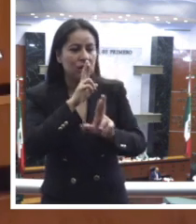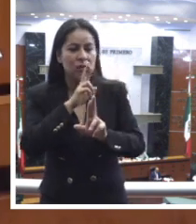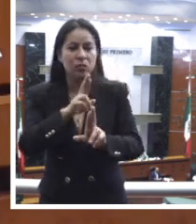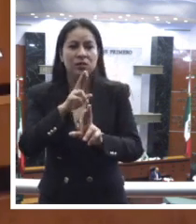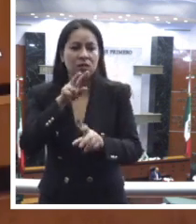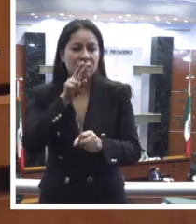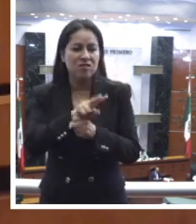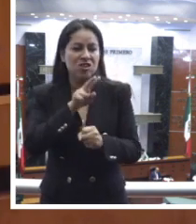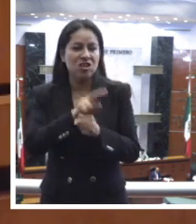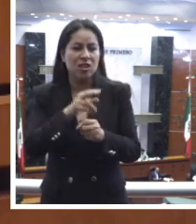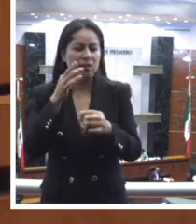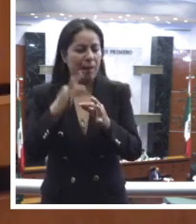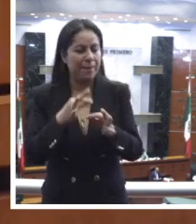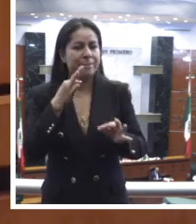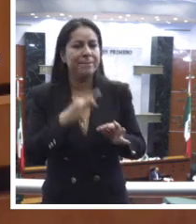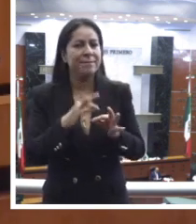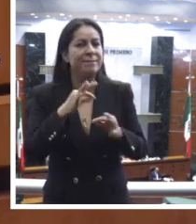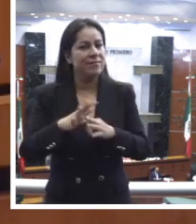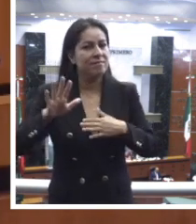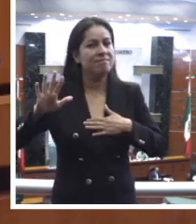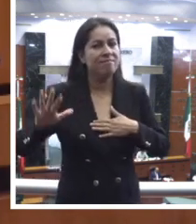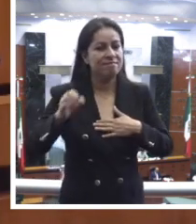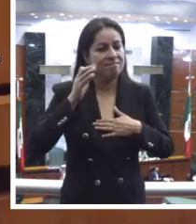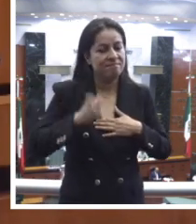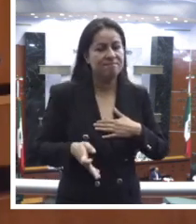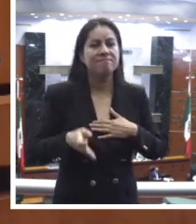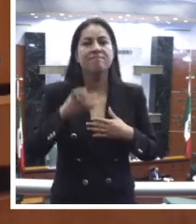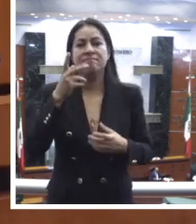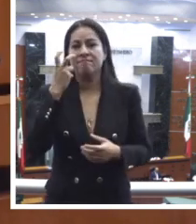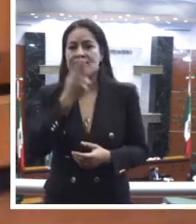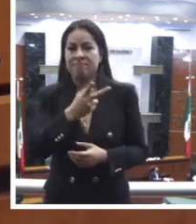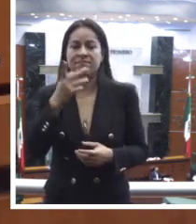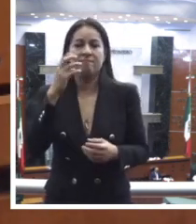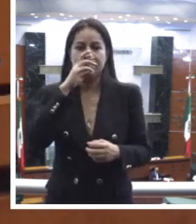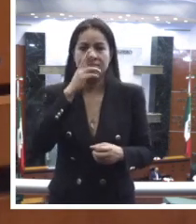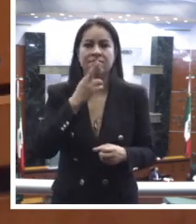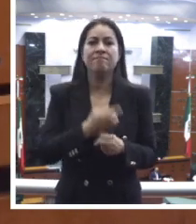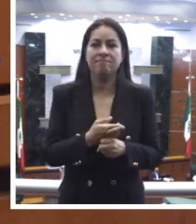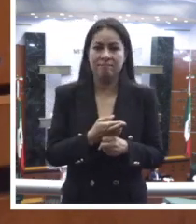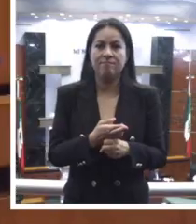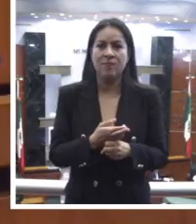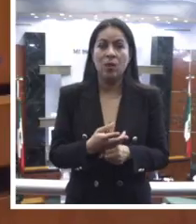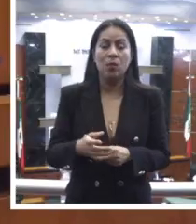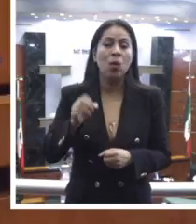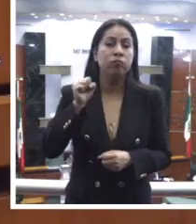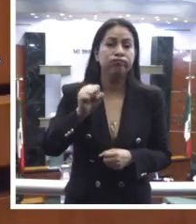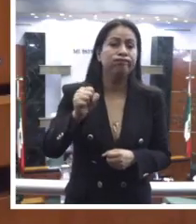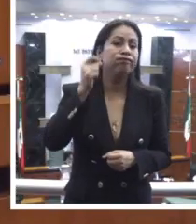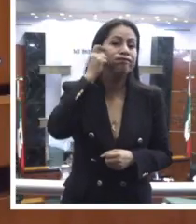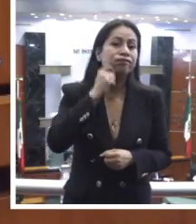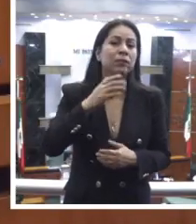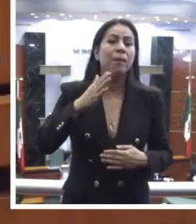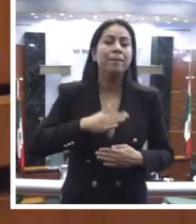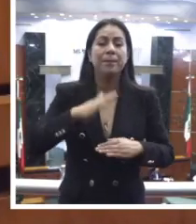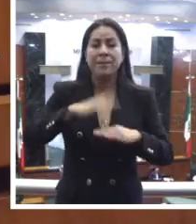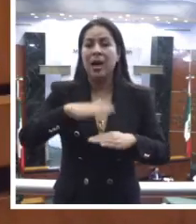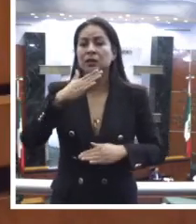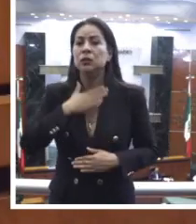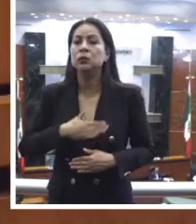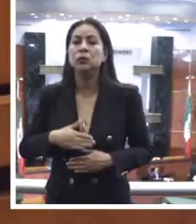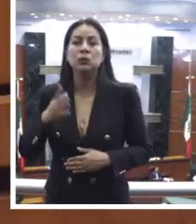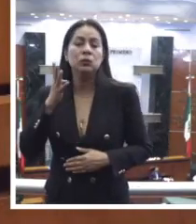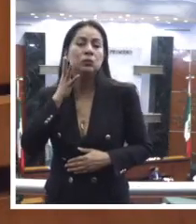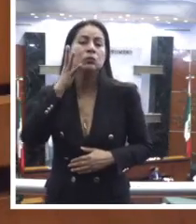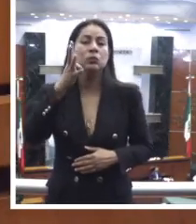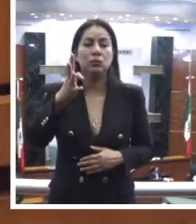y vigilantes del cumplimiento de los compromisos asumidos por esta dependencia. Por un Guerrero más justo, por un Guerrero más